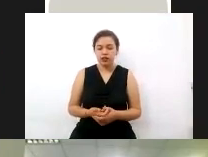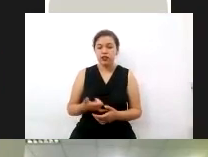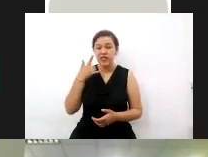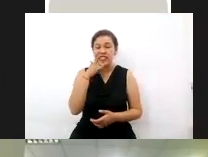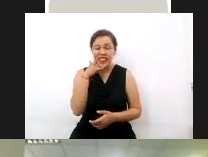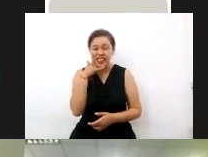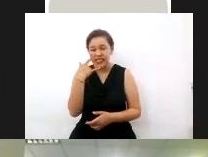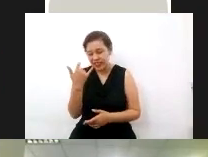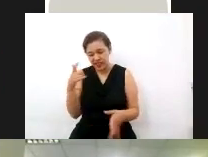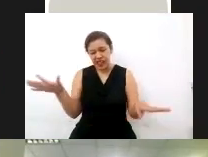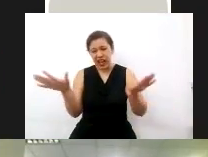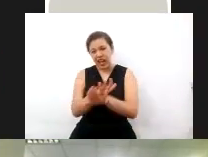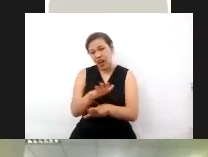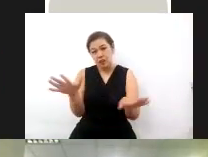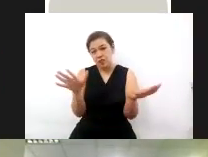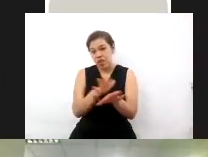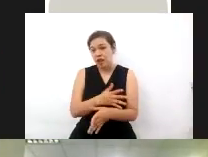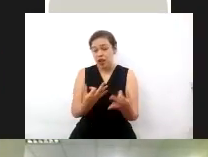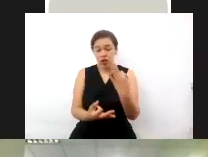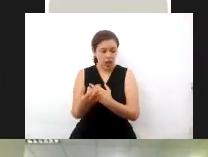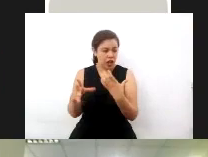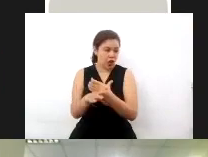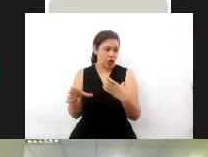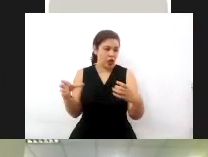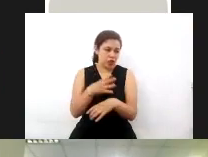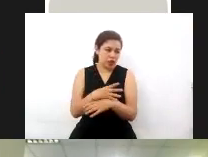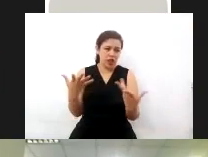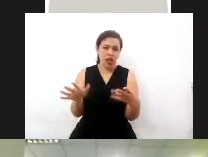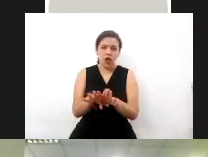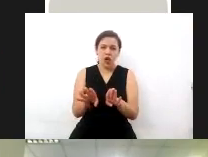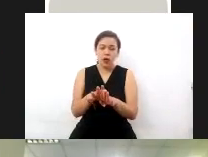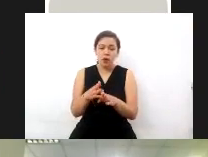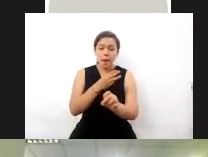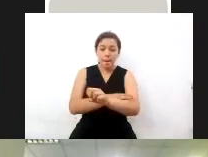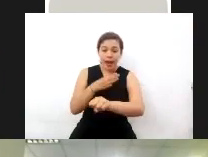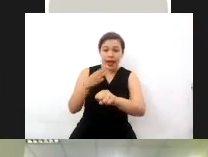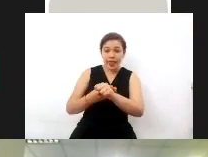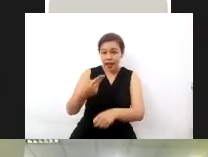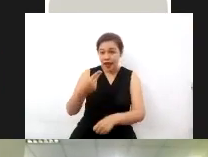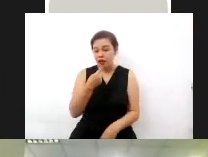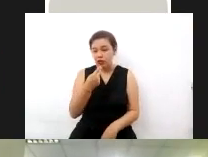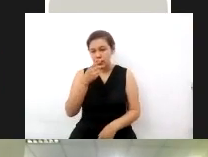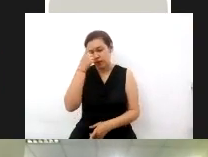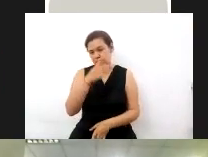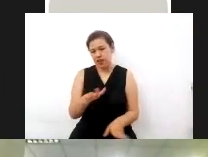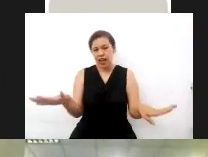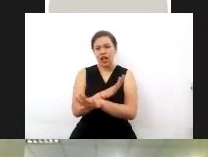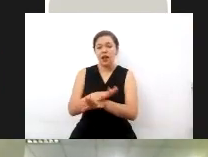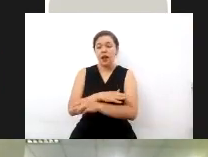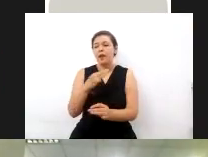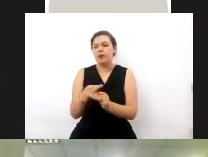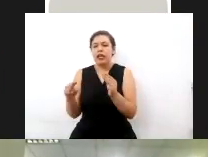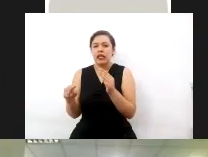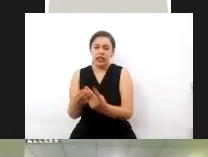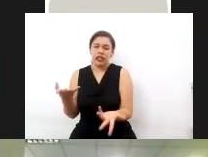cambien todos los utensilios que tengan como base la madera para poderlos reemplazar por un material que sea de